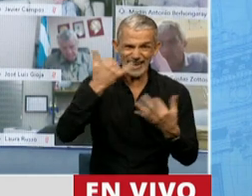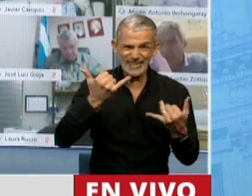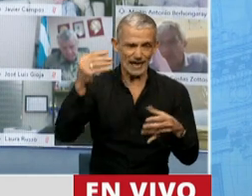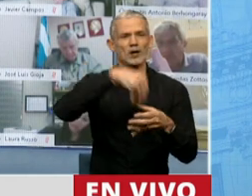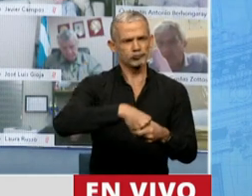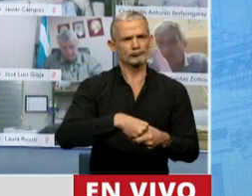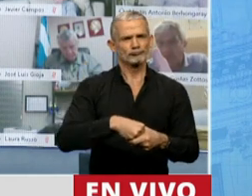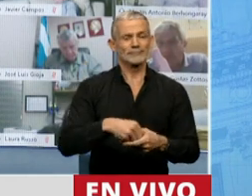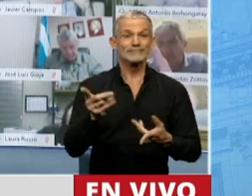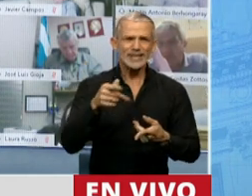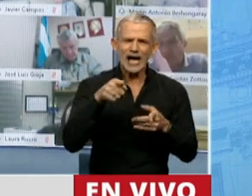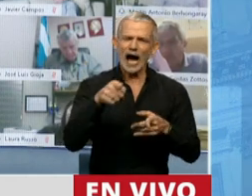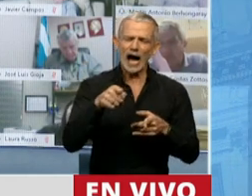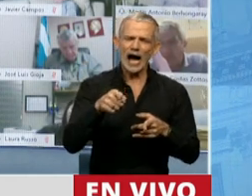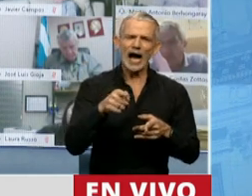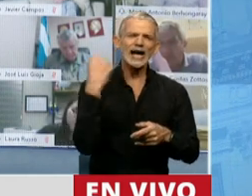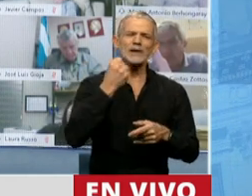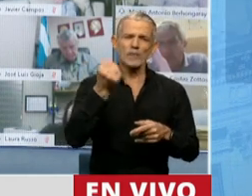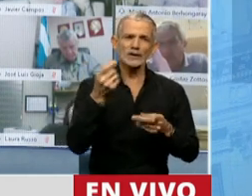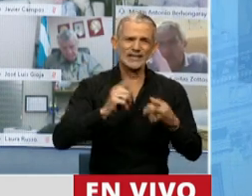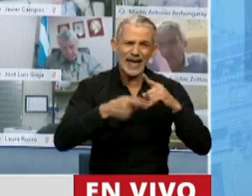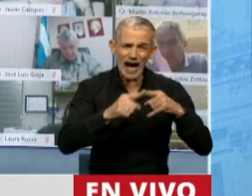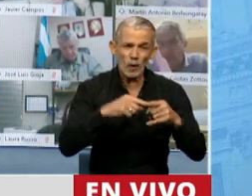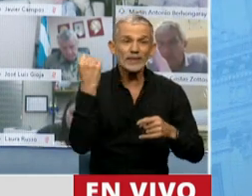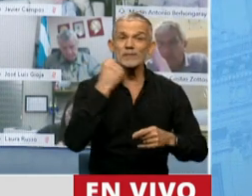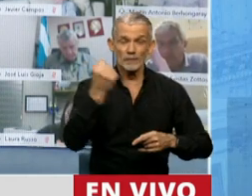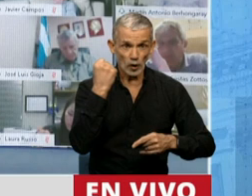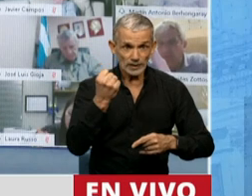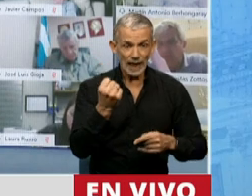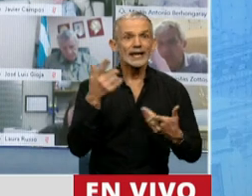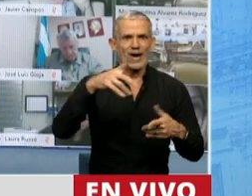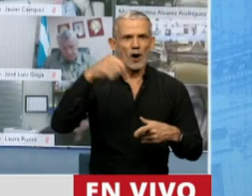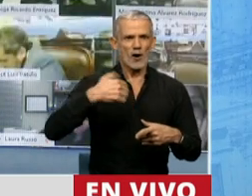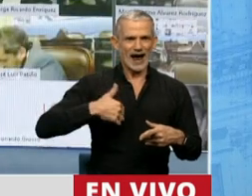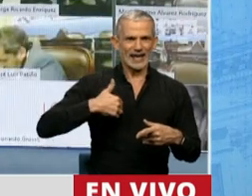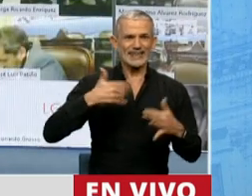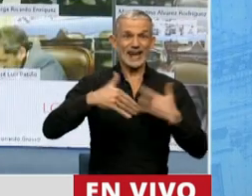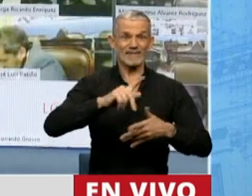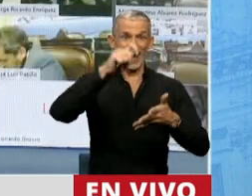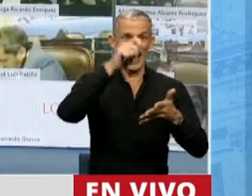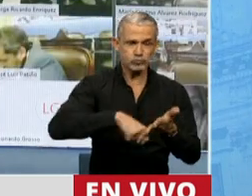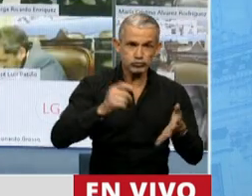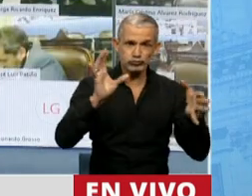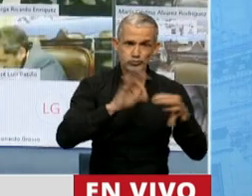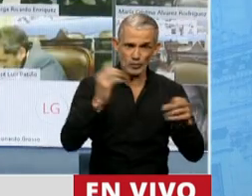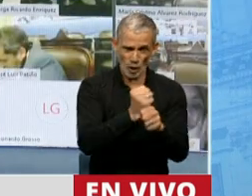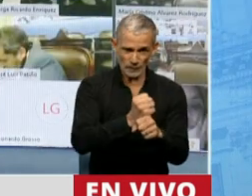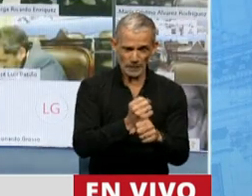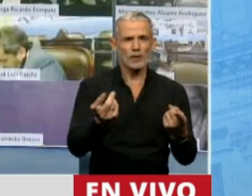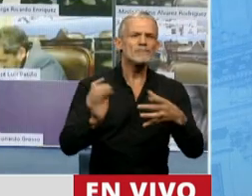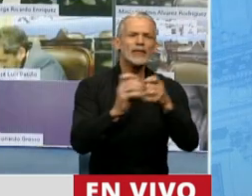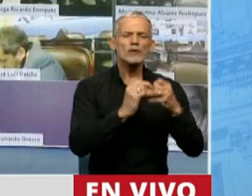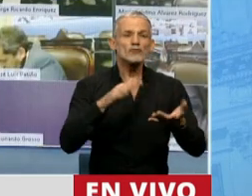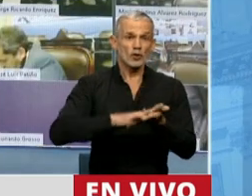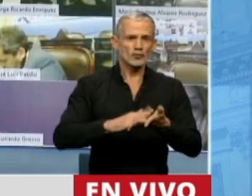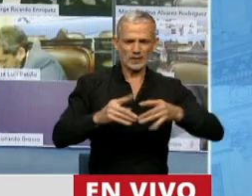es de alguna manera la columna vertebral de este acuerdo tan importante que hoy Argentina está ratificando la discusión